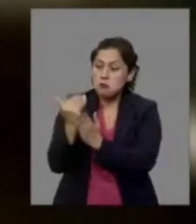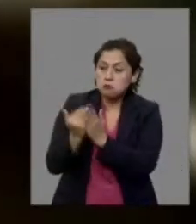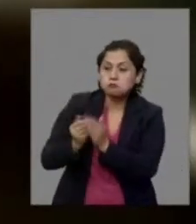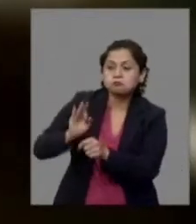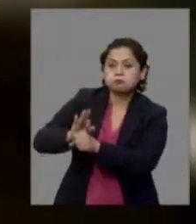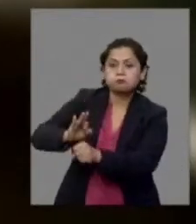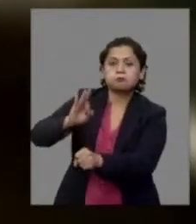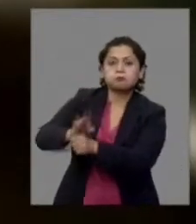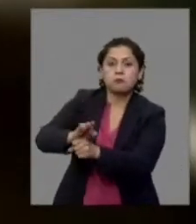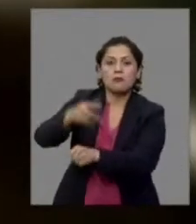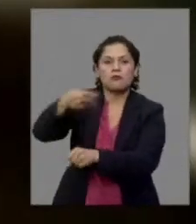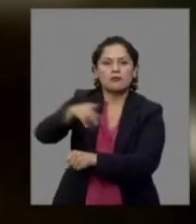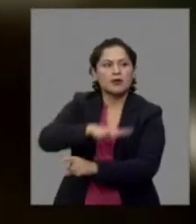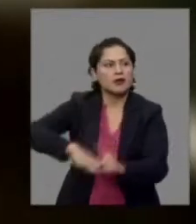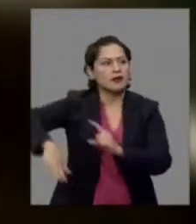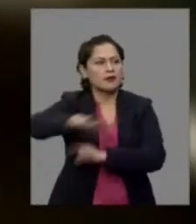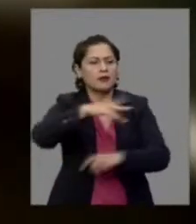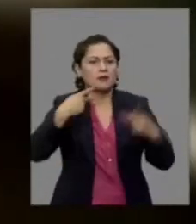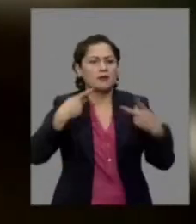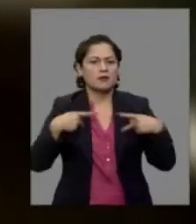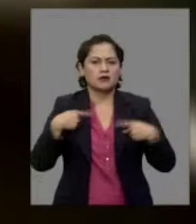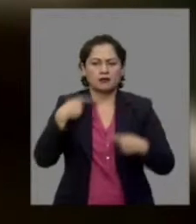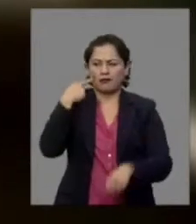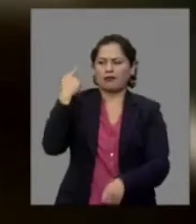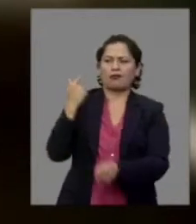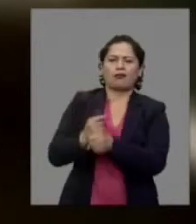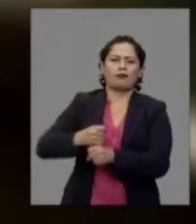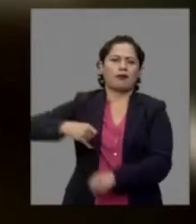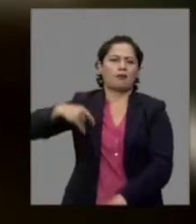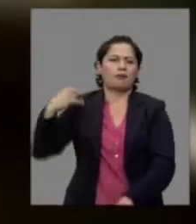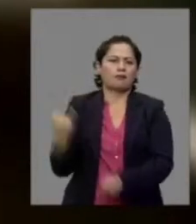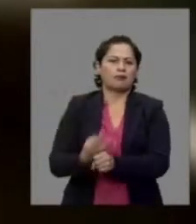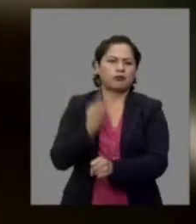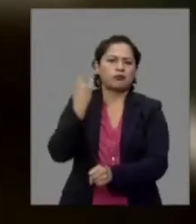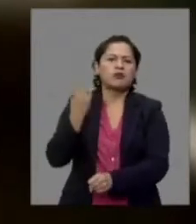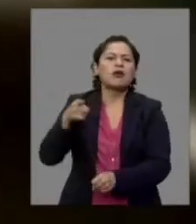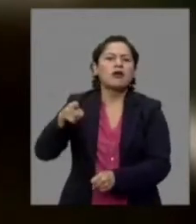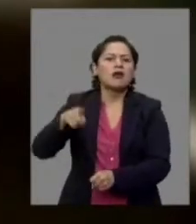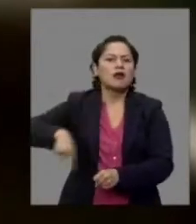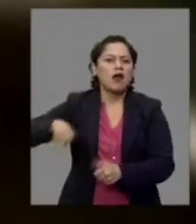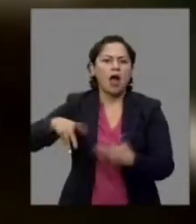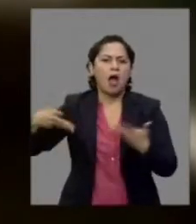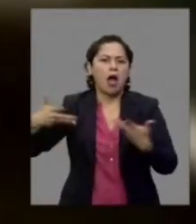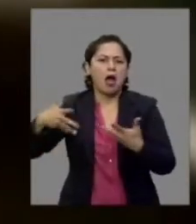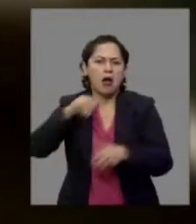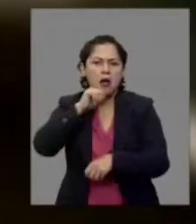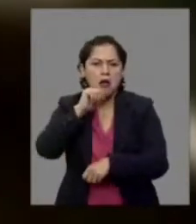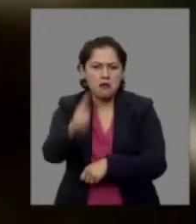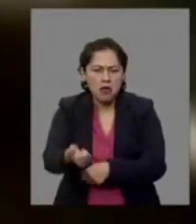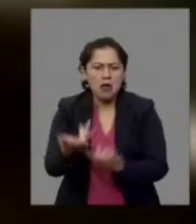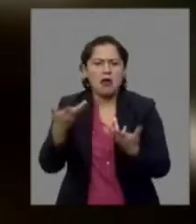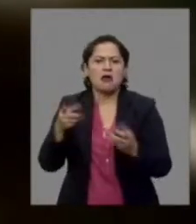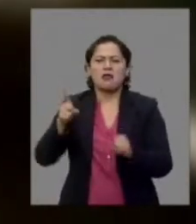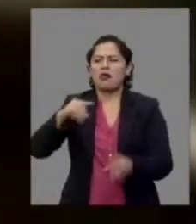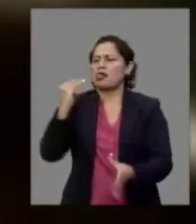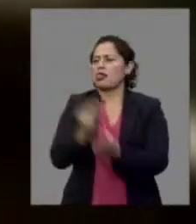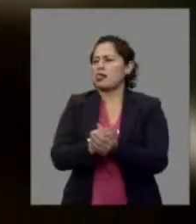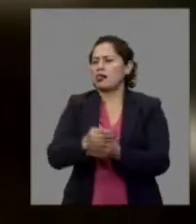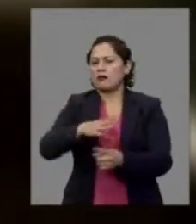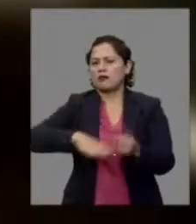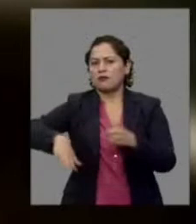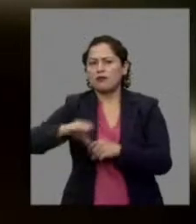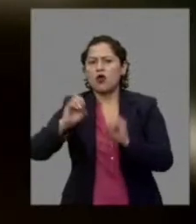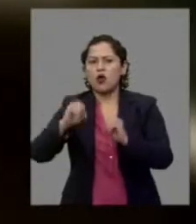que se está haciendo es generar impunidad y es generar una serie de criterios que lo que ocasiona es que las